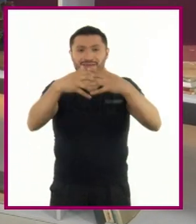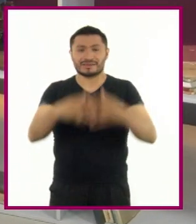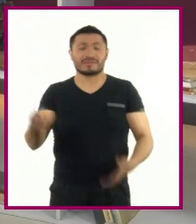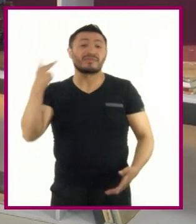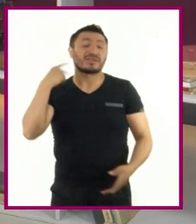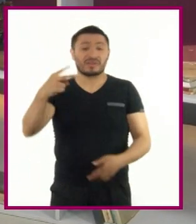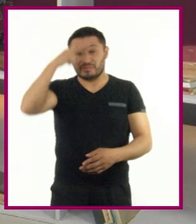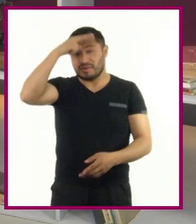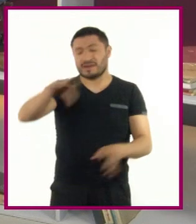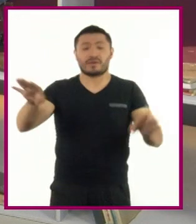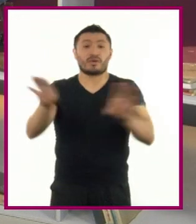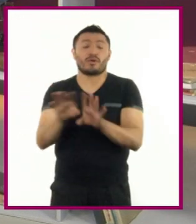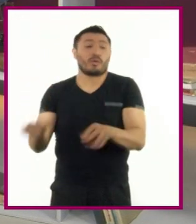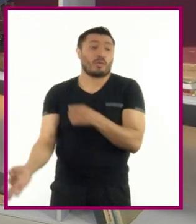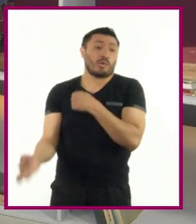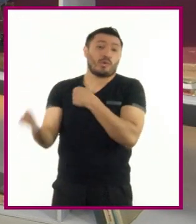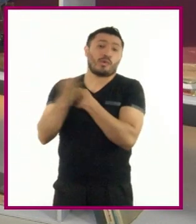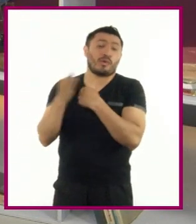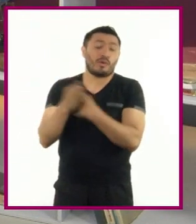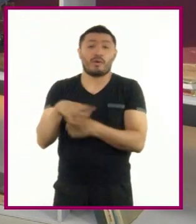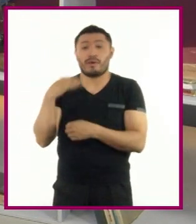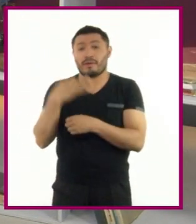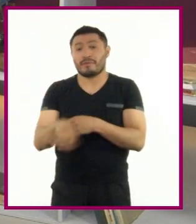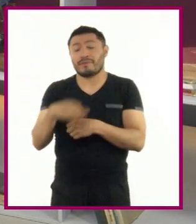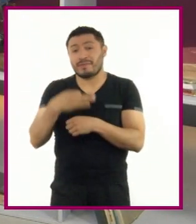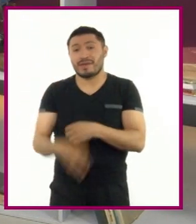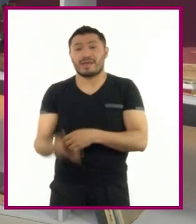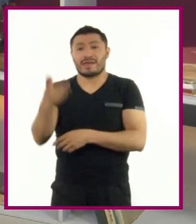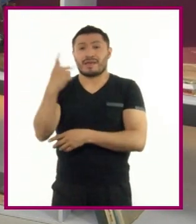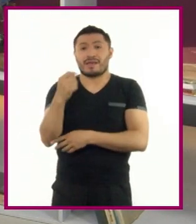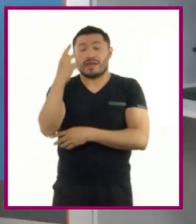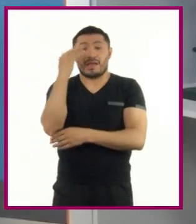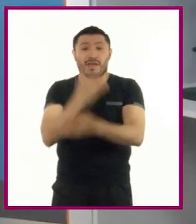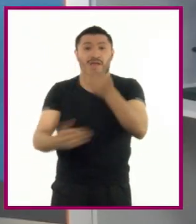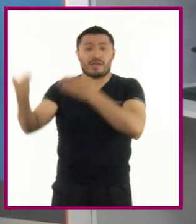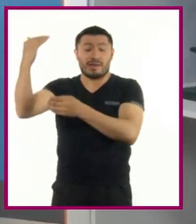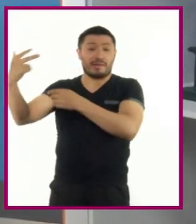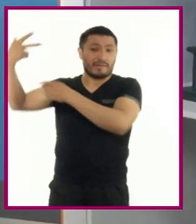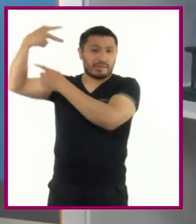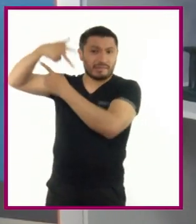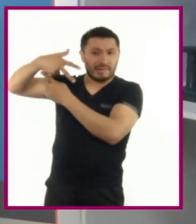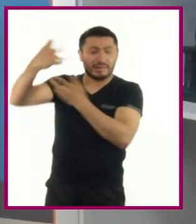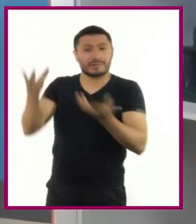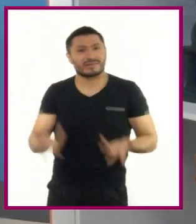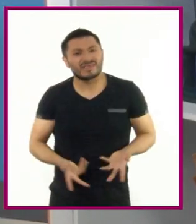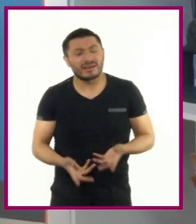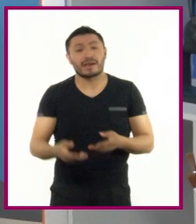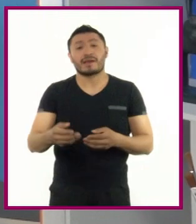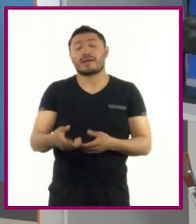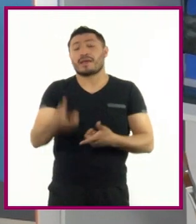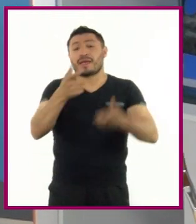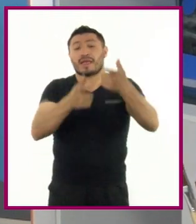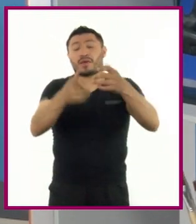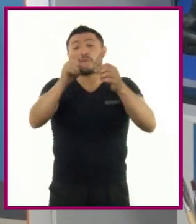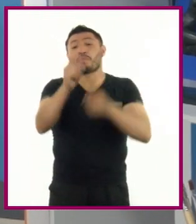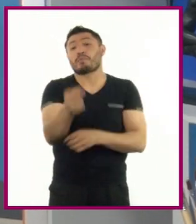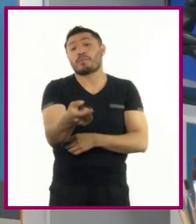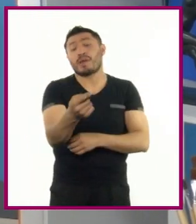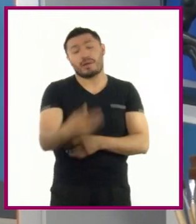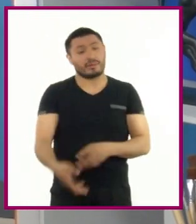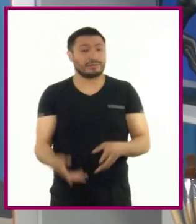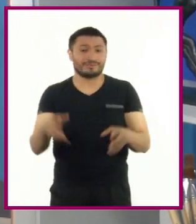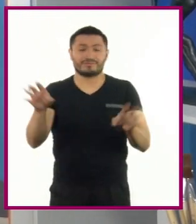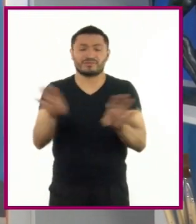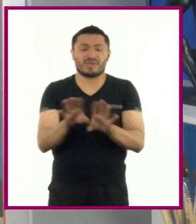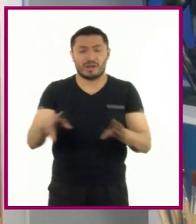impunidad mientras lo escudriñan las cámaras de televisión del primer mundo? La microeconomía, sin embargo, sigue